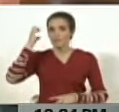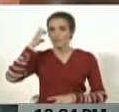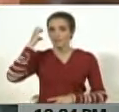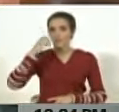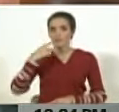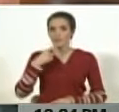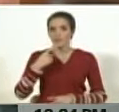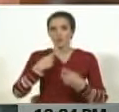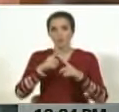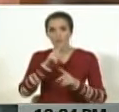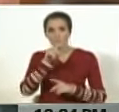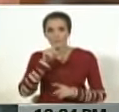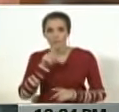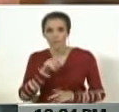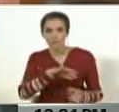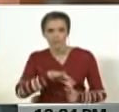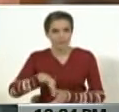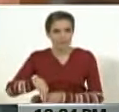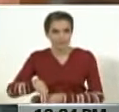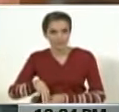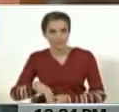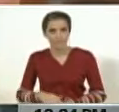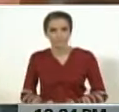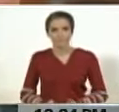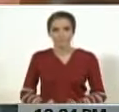tú me hacías otra pregunta adicional a esta.